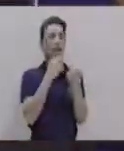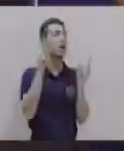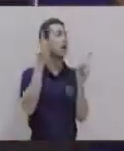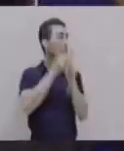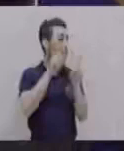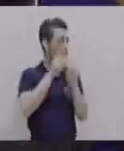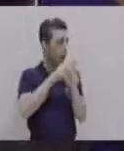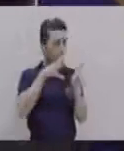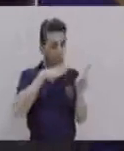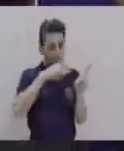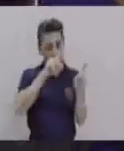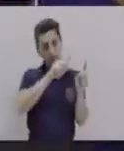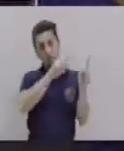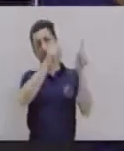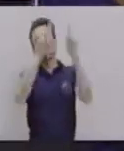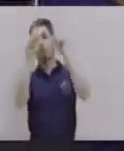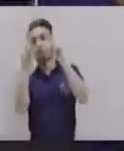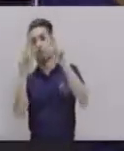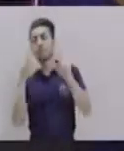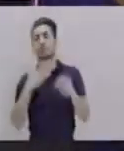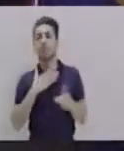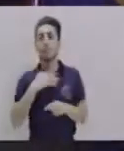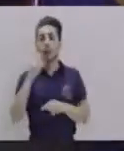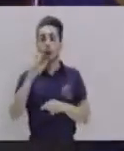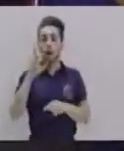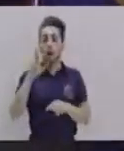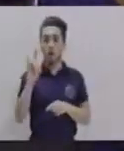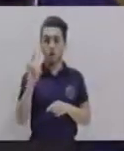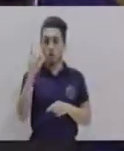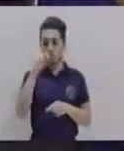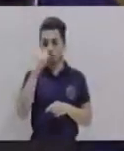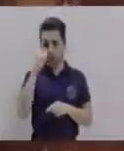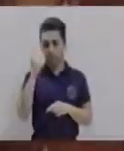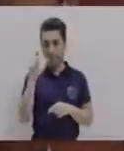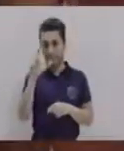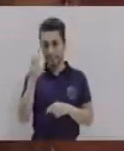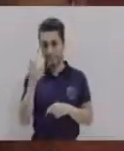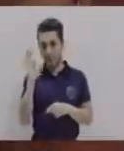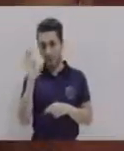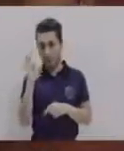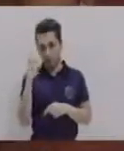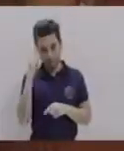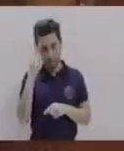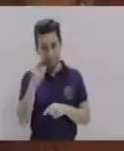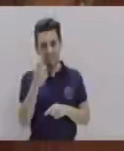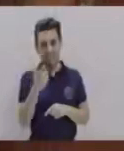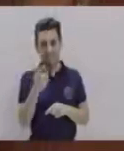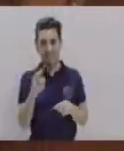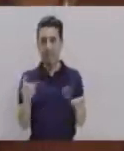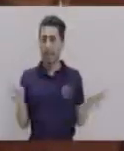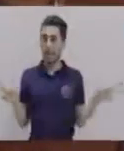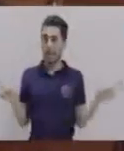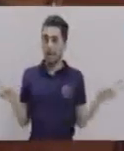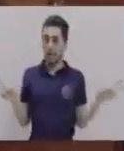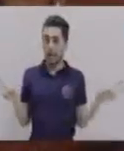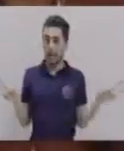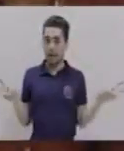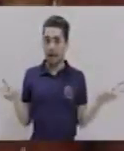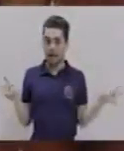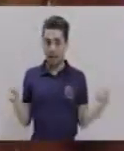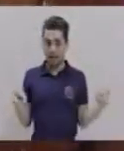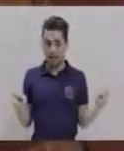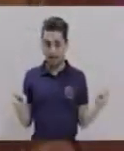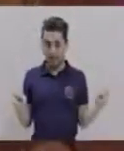igual manera hay crustáceos. ¿Cuáles son los crustáceos? Ah, muy bien, hay cangrejos, hay